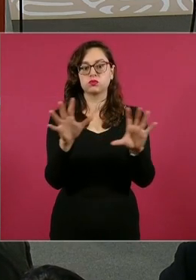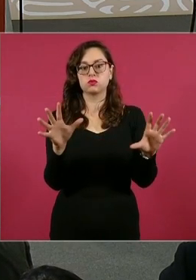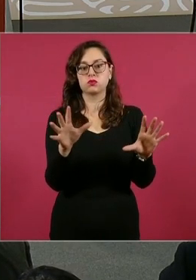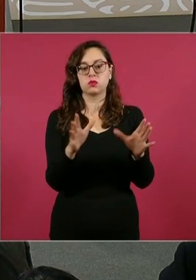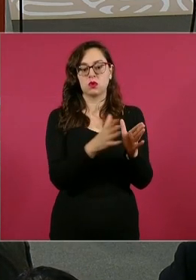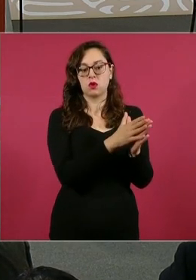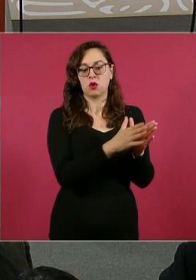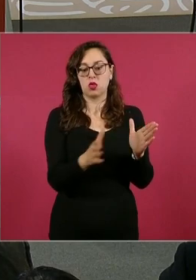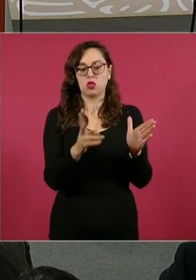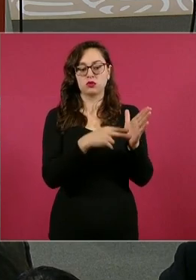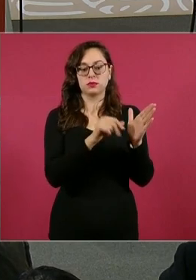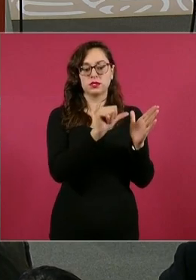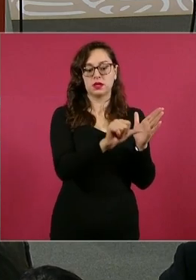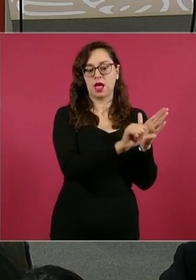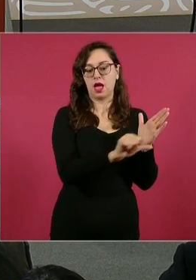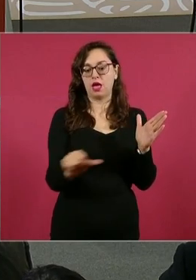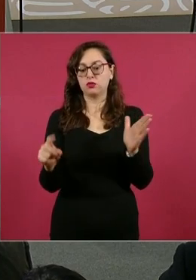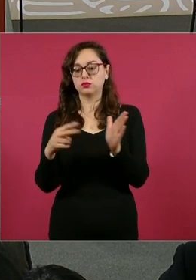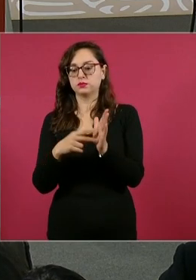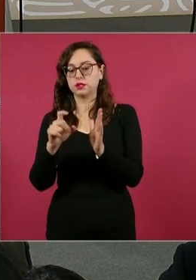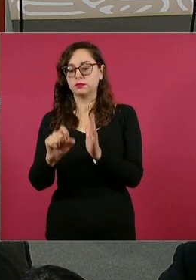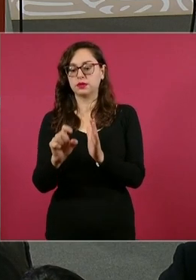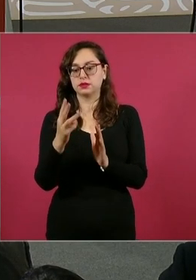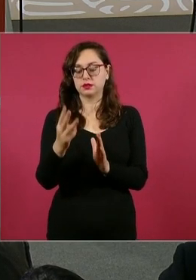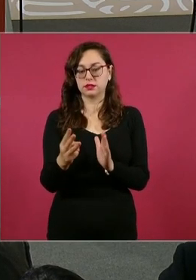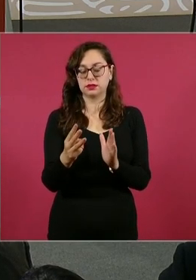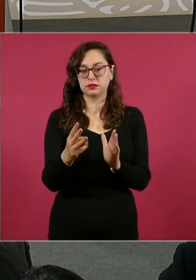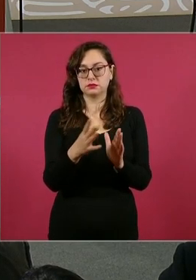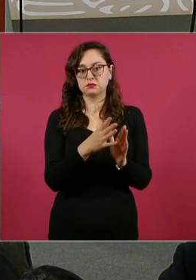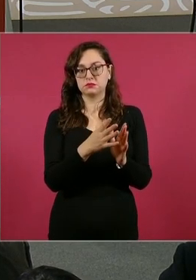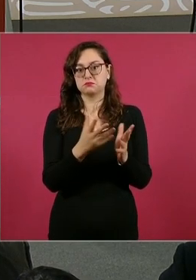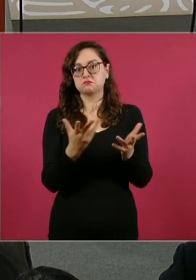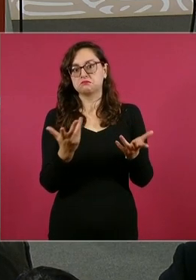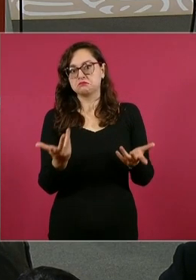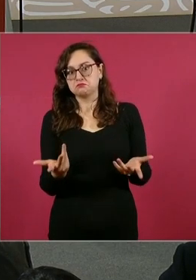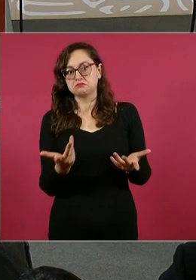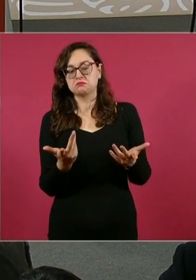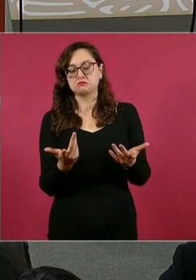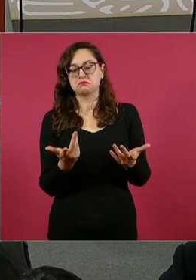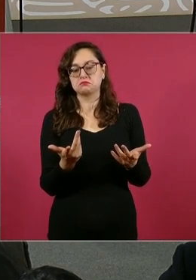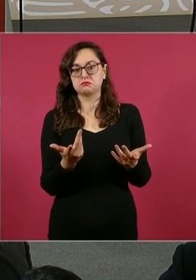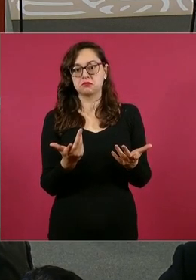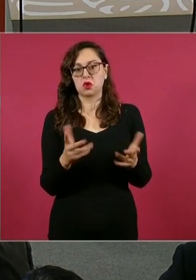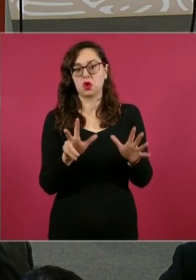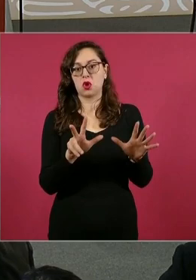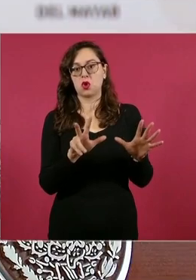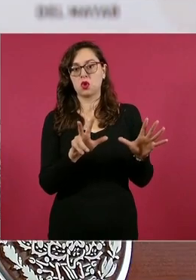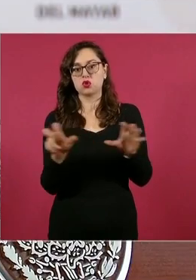en el periodo 201 a 2023 mediante